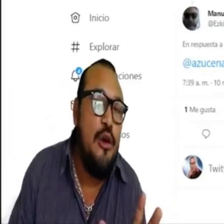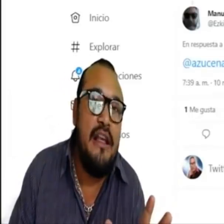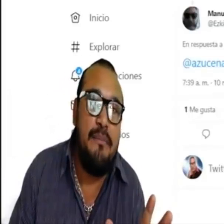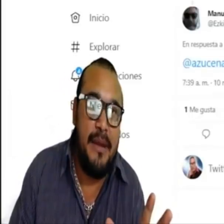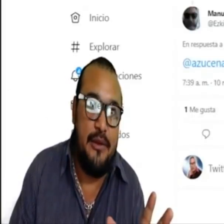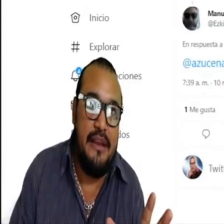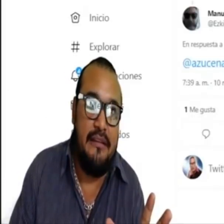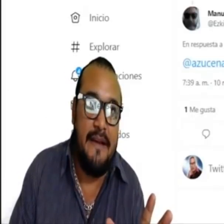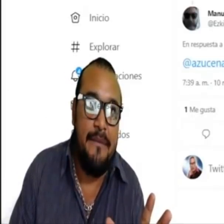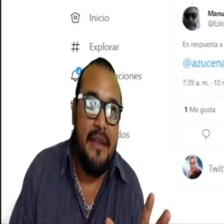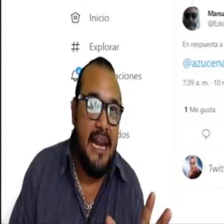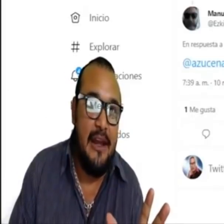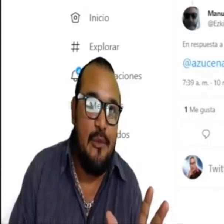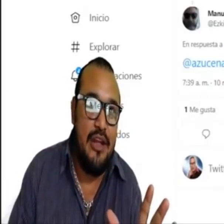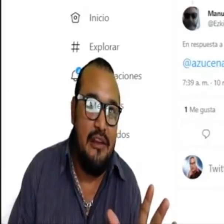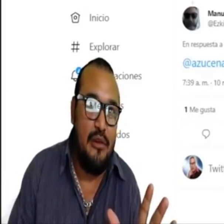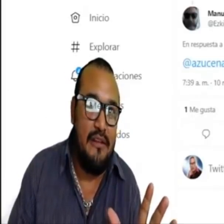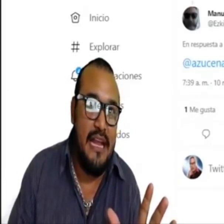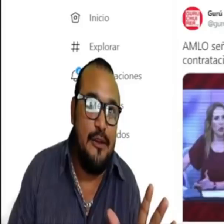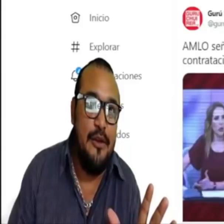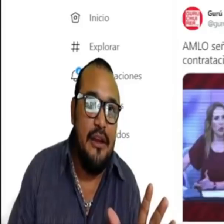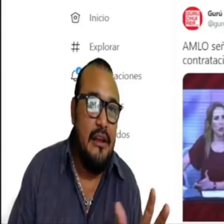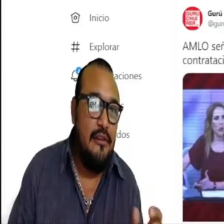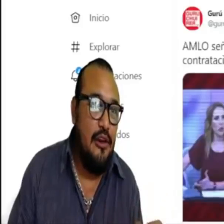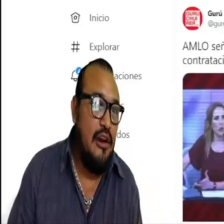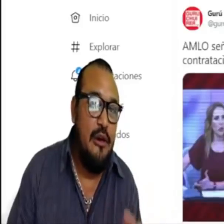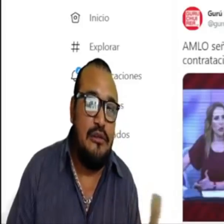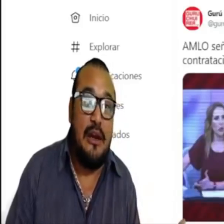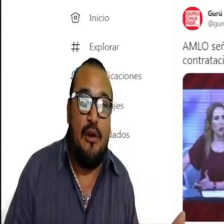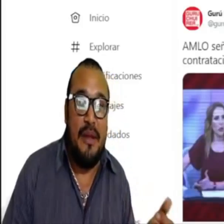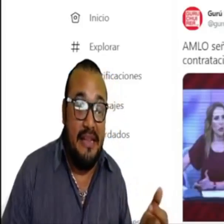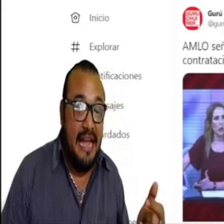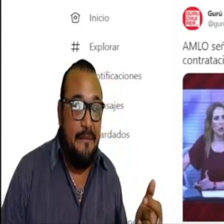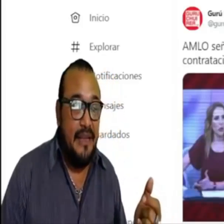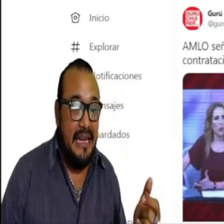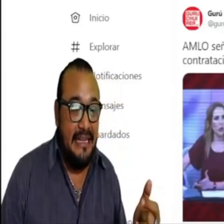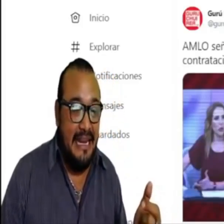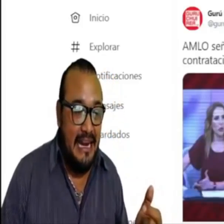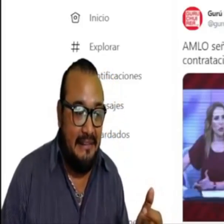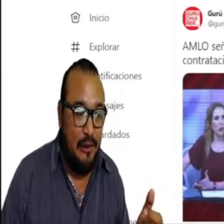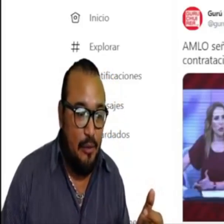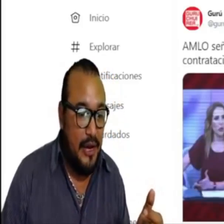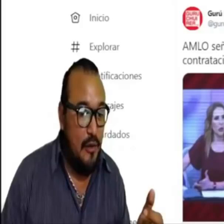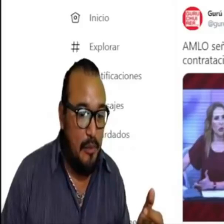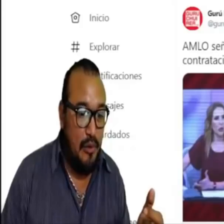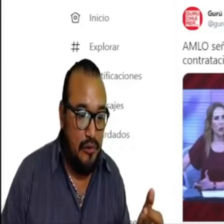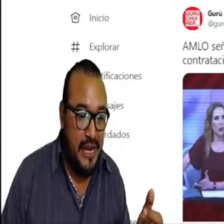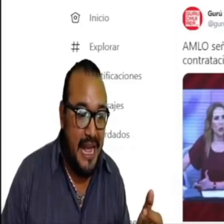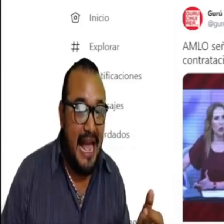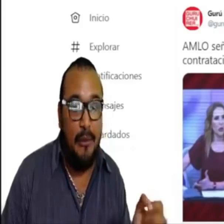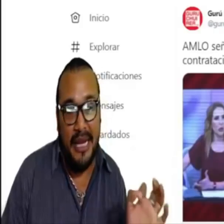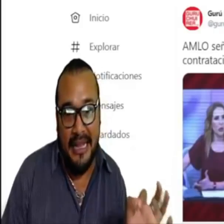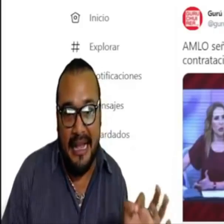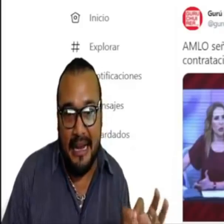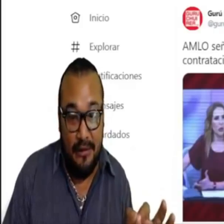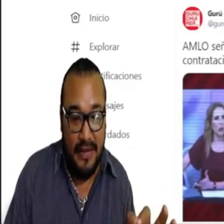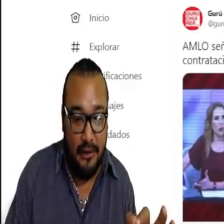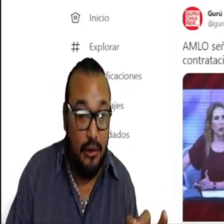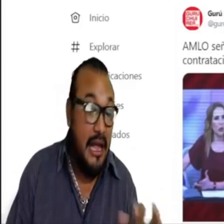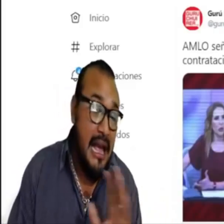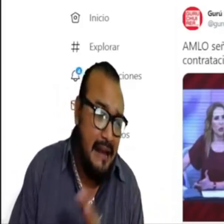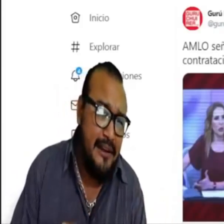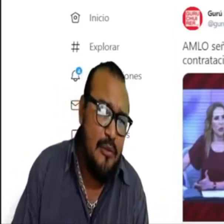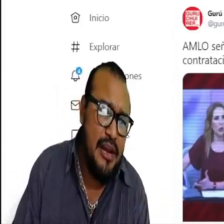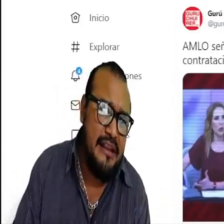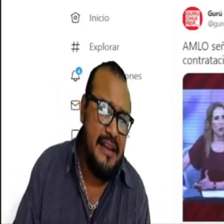no es periodista en la comodidad de su asiento sólo le gusta golpear y tirarle este gobierno por consigna aunque diga que no es